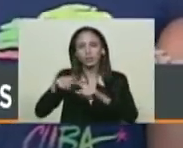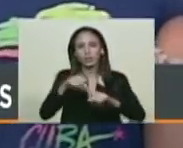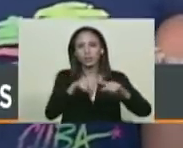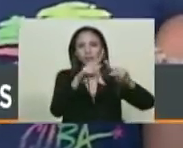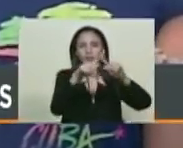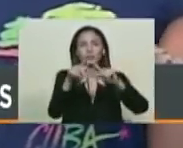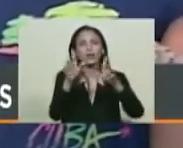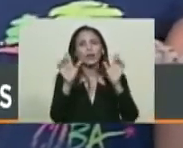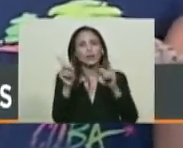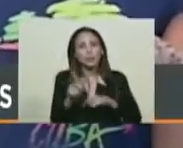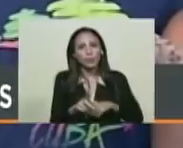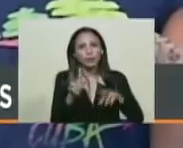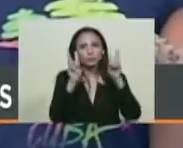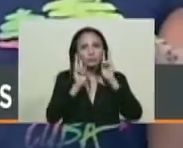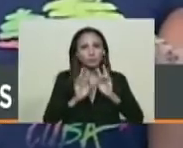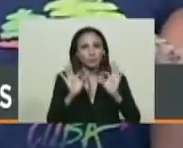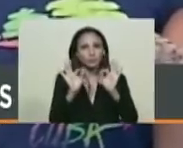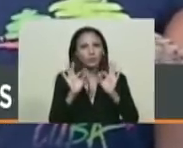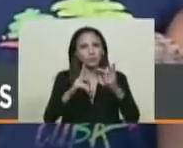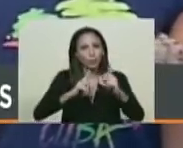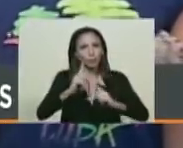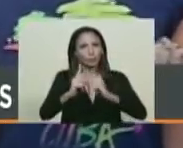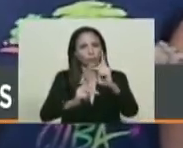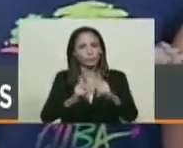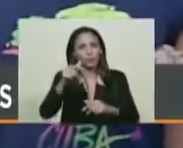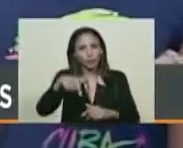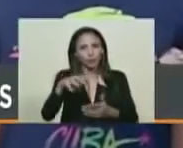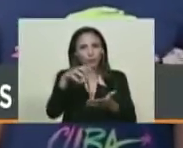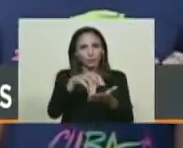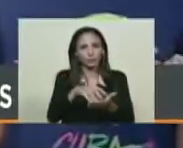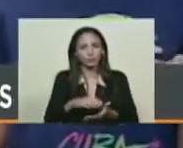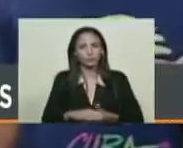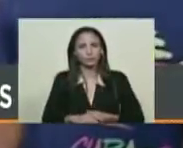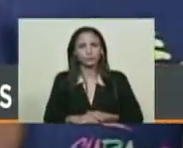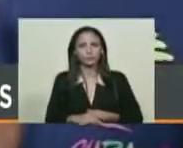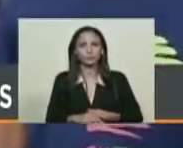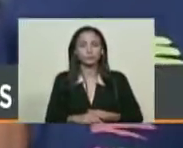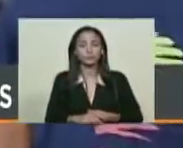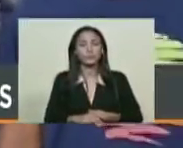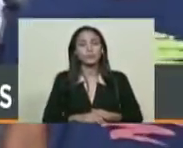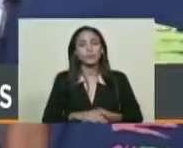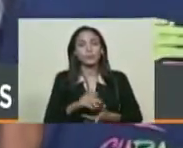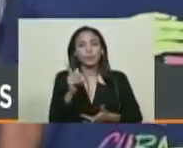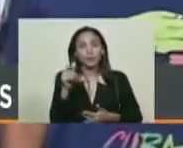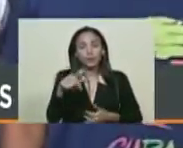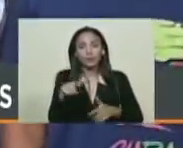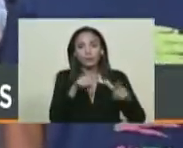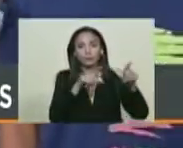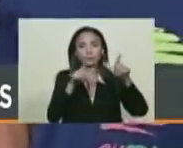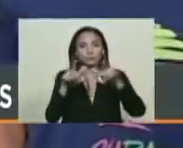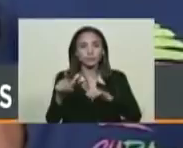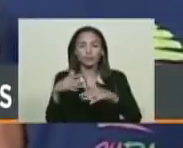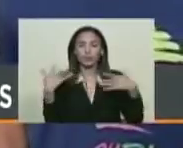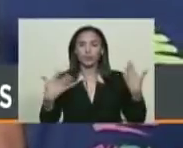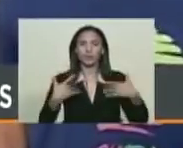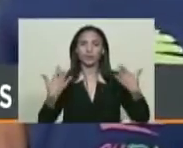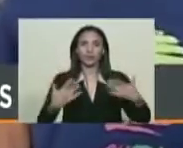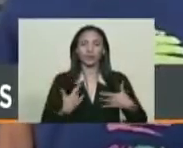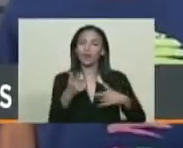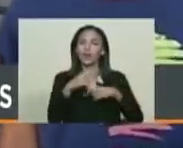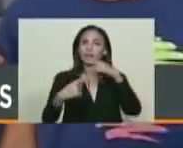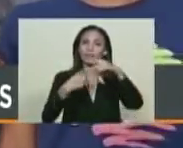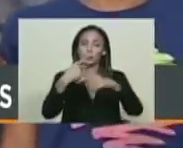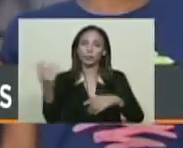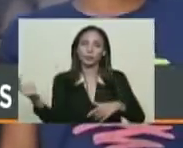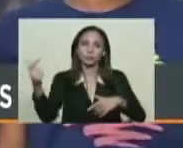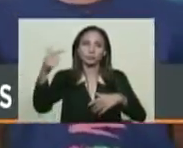de limpieza que se producen acá en el estado Miranda. Así que estamos contentos. Luego nos vinimos para acá,